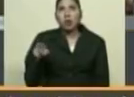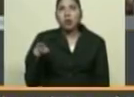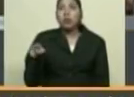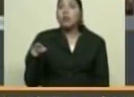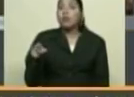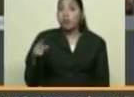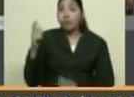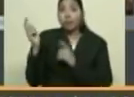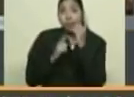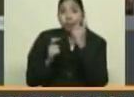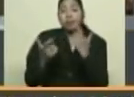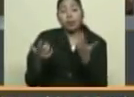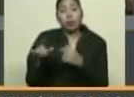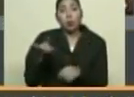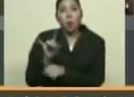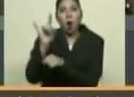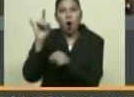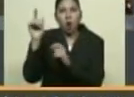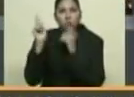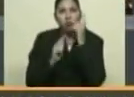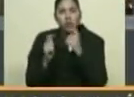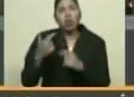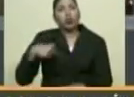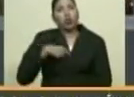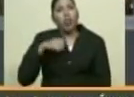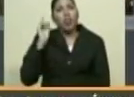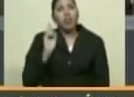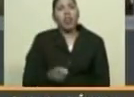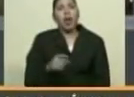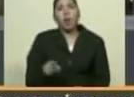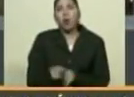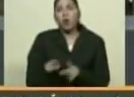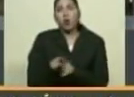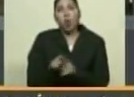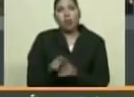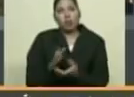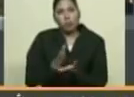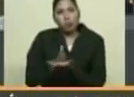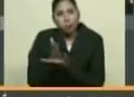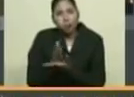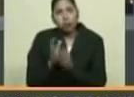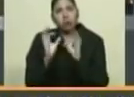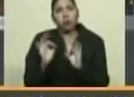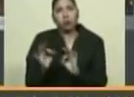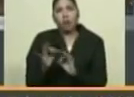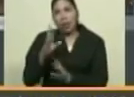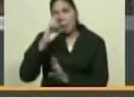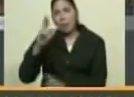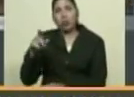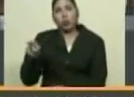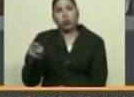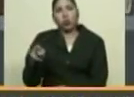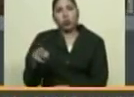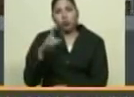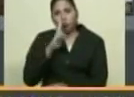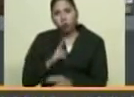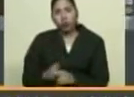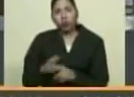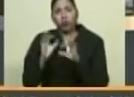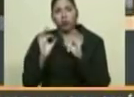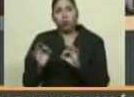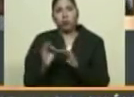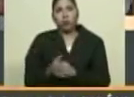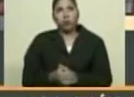Chávez. Y uno debe tener palabra de una vez para toda la vida. Y para acá vino